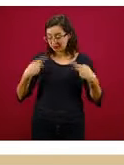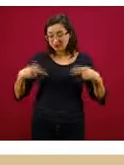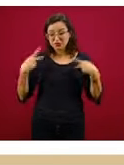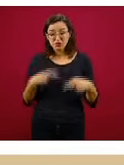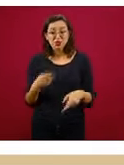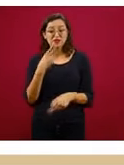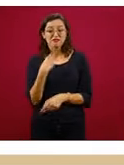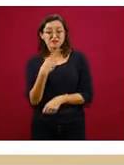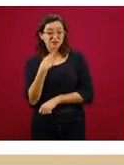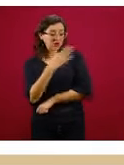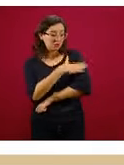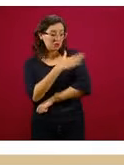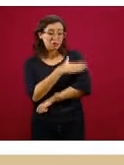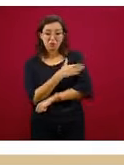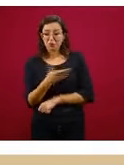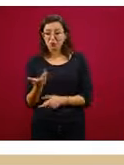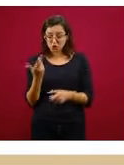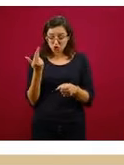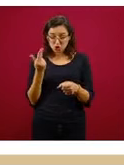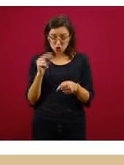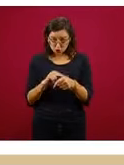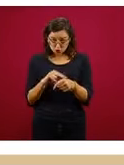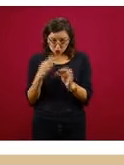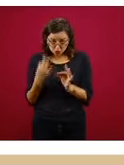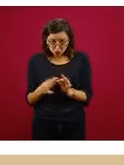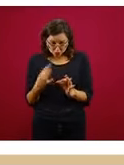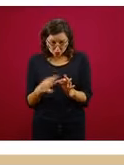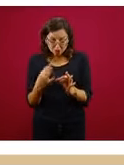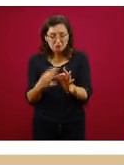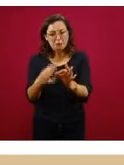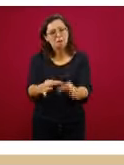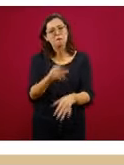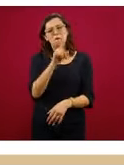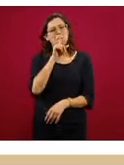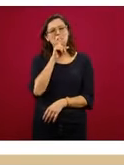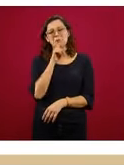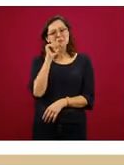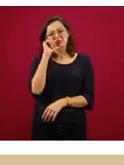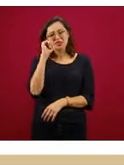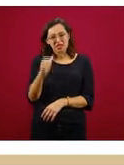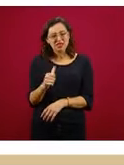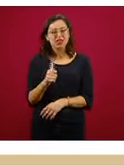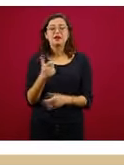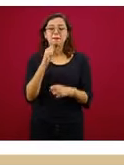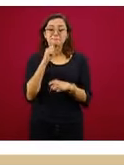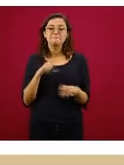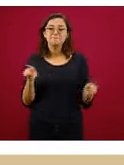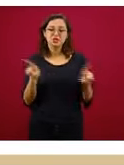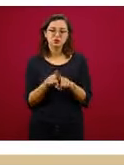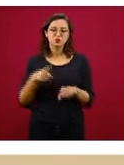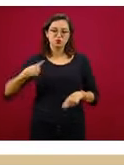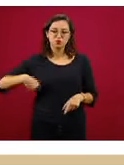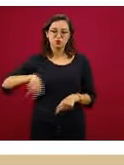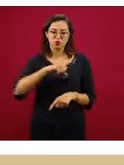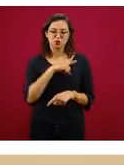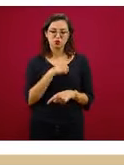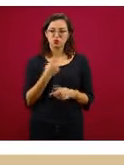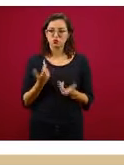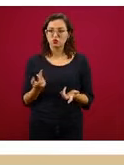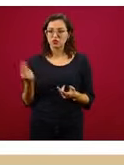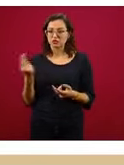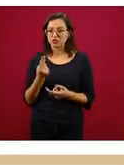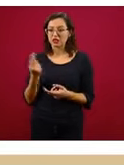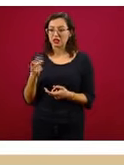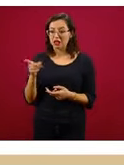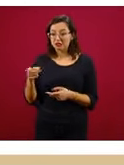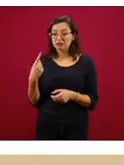diabético, del paciente hipertenso, aunque se ha tratado y sacamos unos lineamientos también como parte del programa para la atención a distancia en